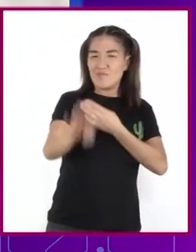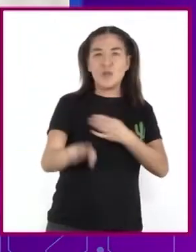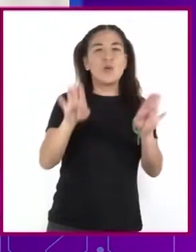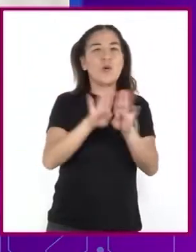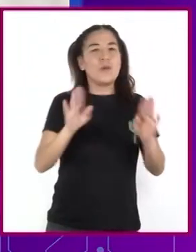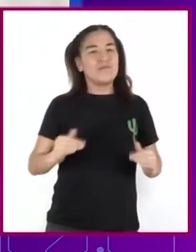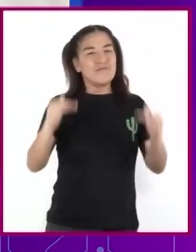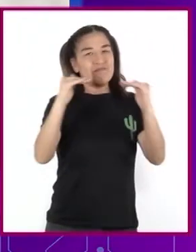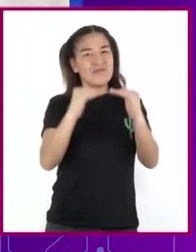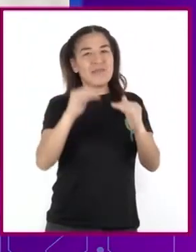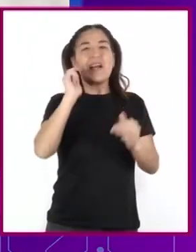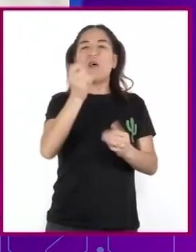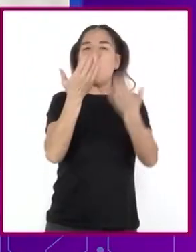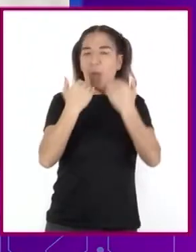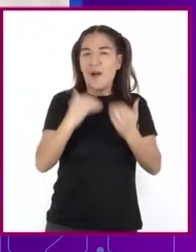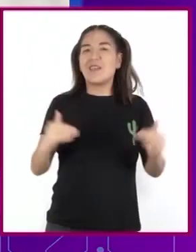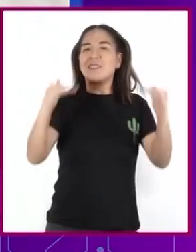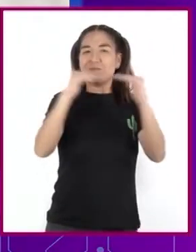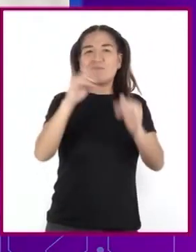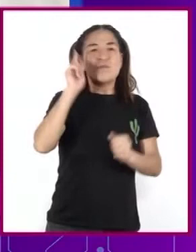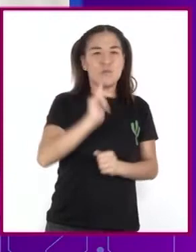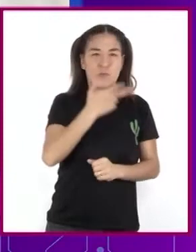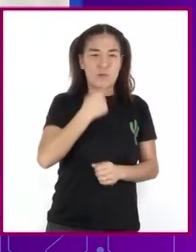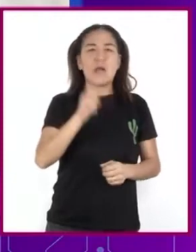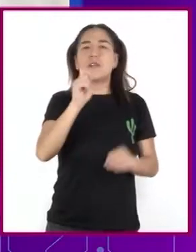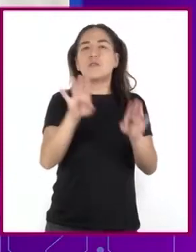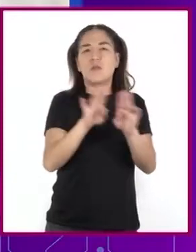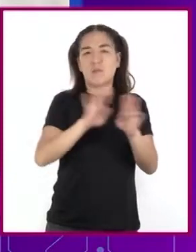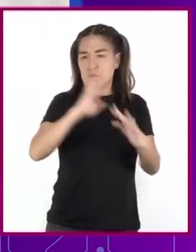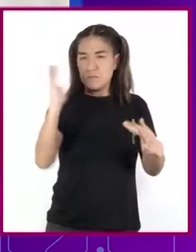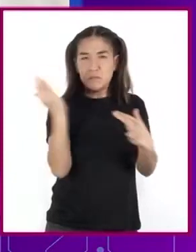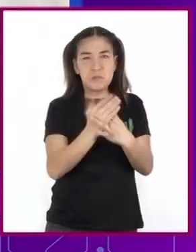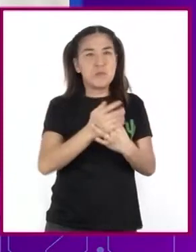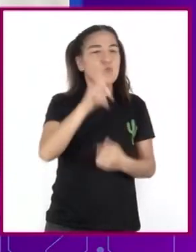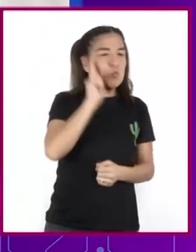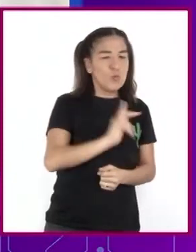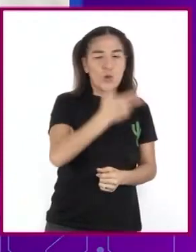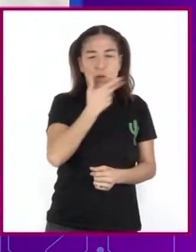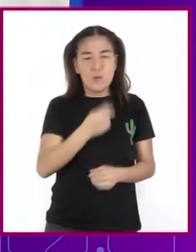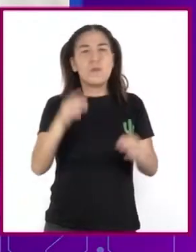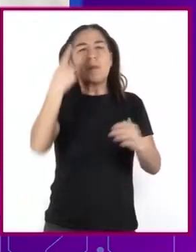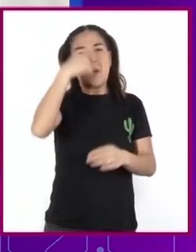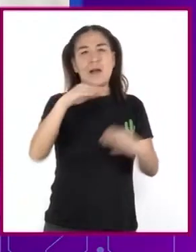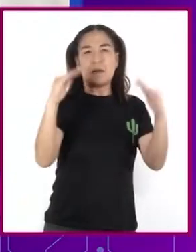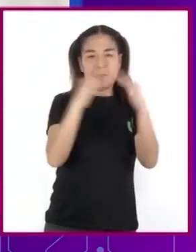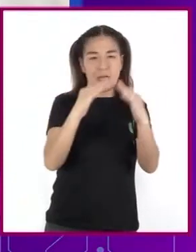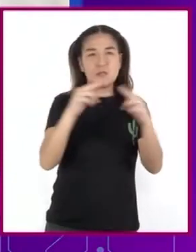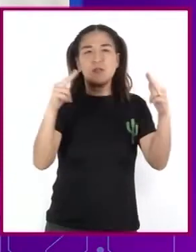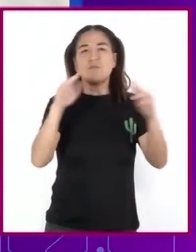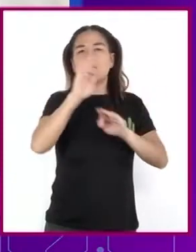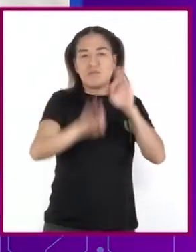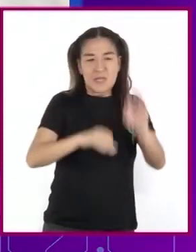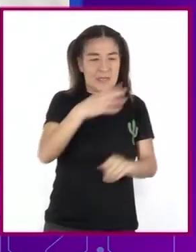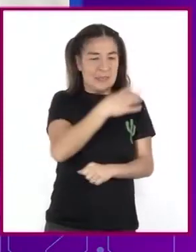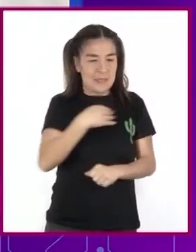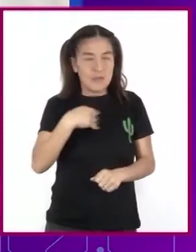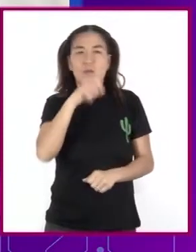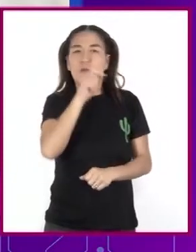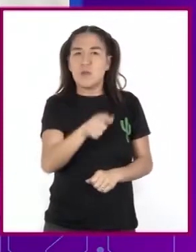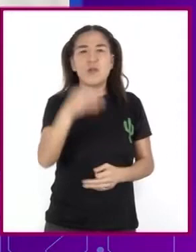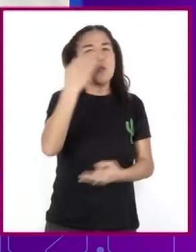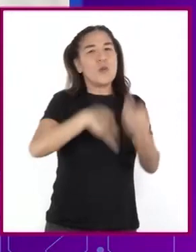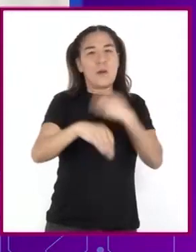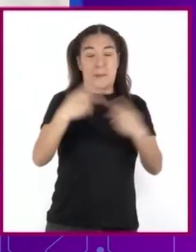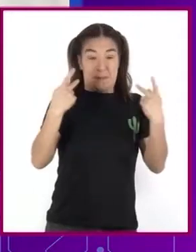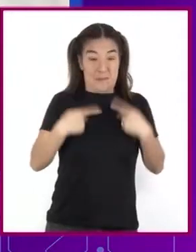género, como dividir las tareas domésticas y el cuidado de los hijos. Estas asignaciones son responsabilidad de todos los adultos